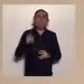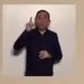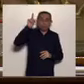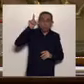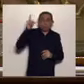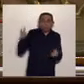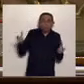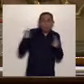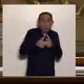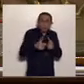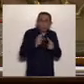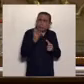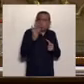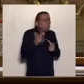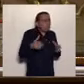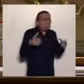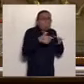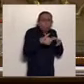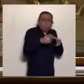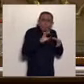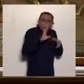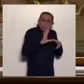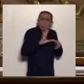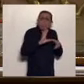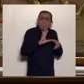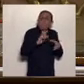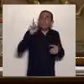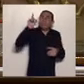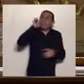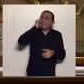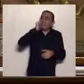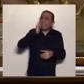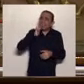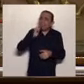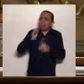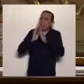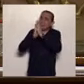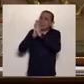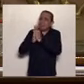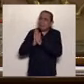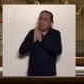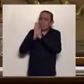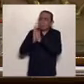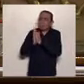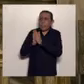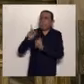piedad. Tú que nos congregas en un solo rebaño, Señor, ten piedad.